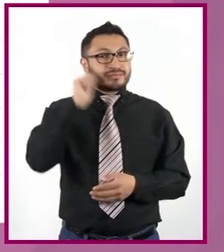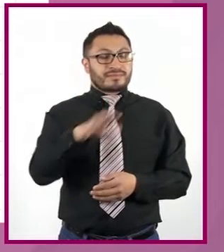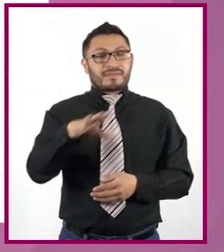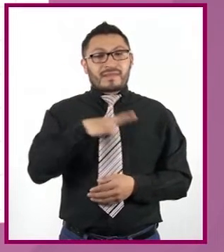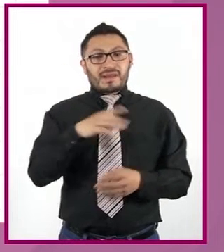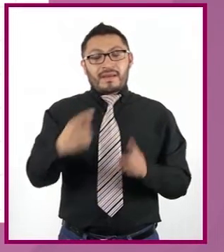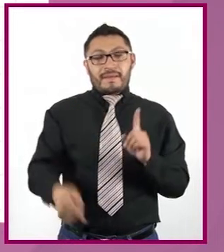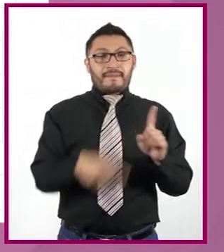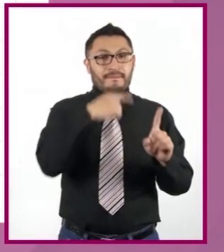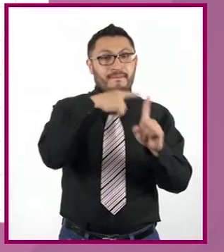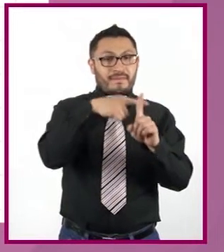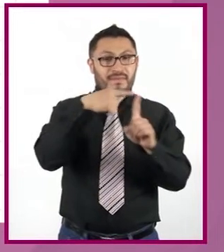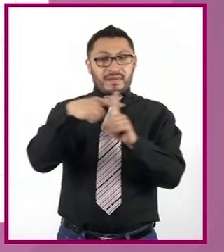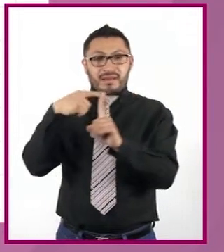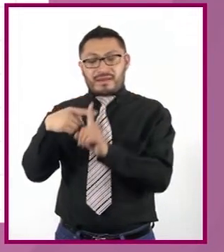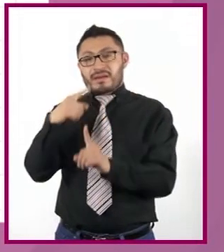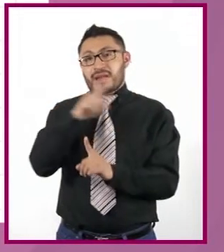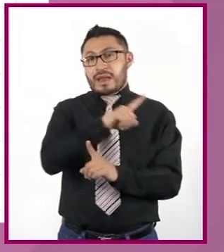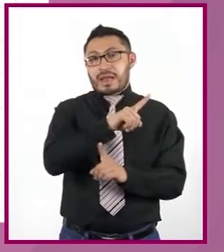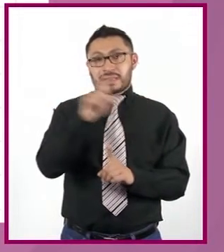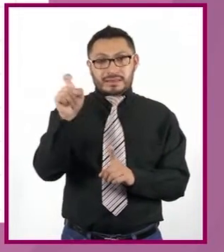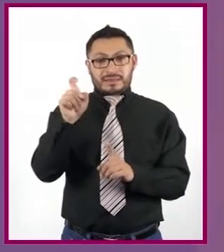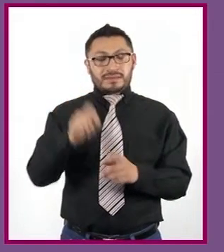que sumar 100.